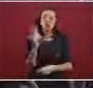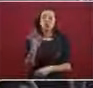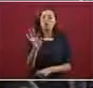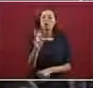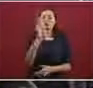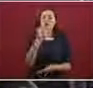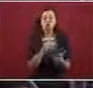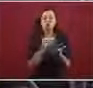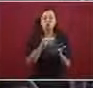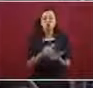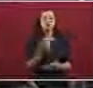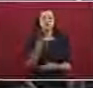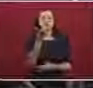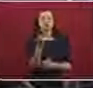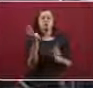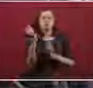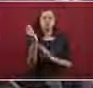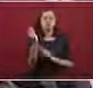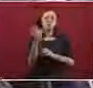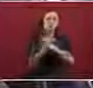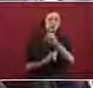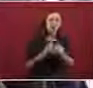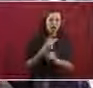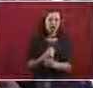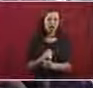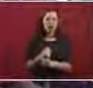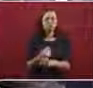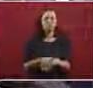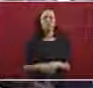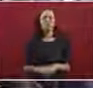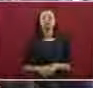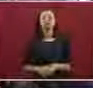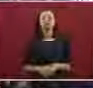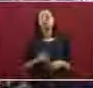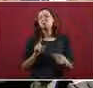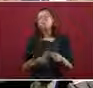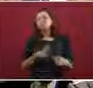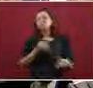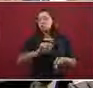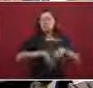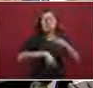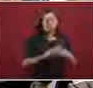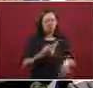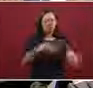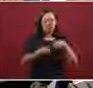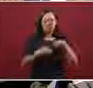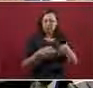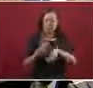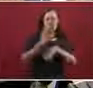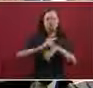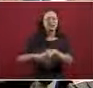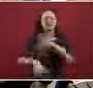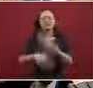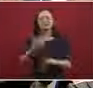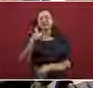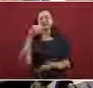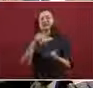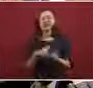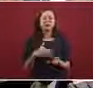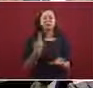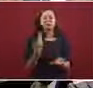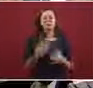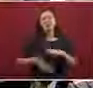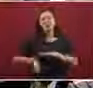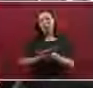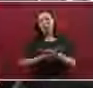millones de pesos anuales. Tiene permisos sindicales, ya lo dije, y hay 15 mil trabajadores de base,